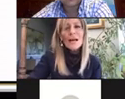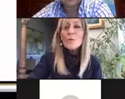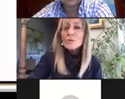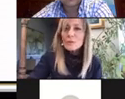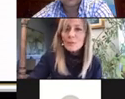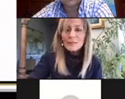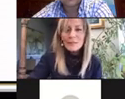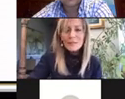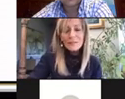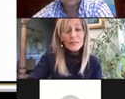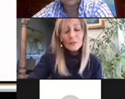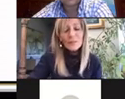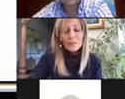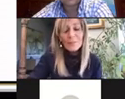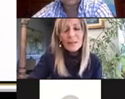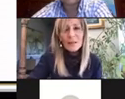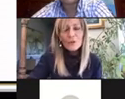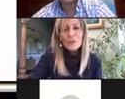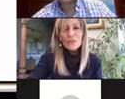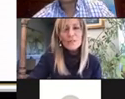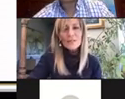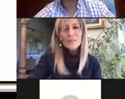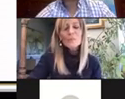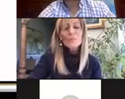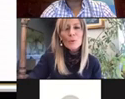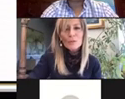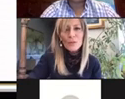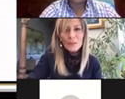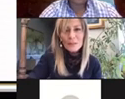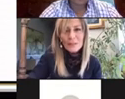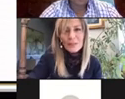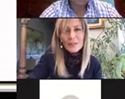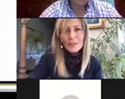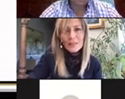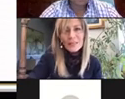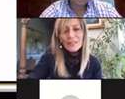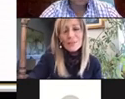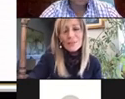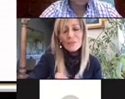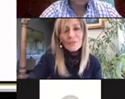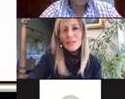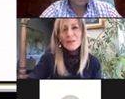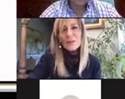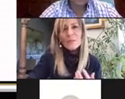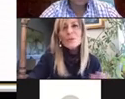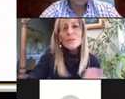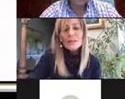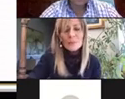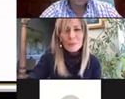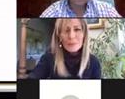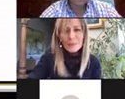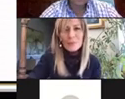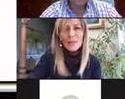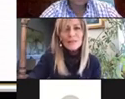parques de entretenimiento, realmente ahora todos están cerrados provisionalmente. Tienen una fecha posible el 1 de abril, pero habrá que